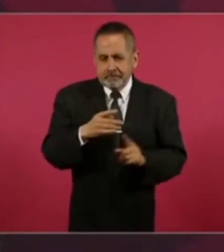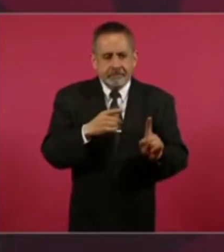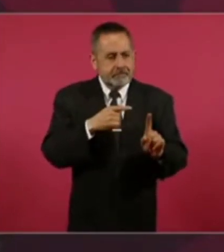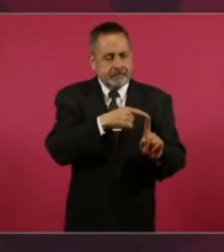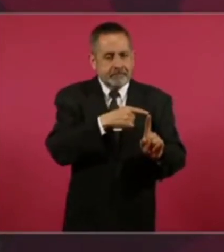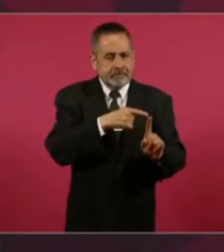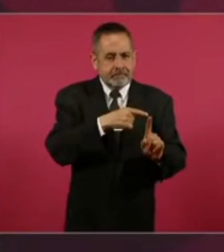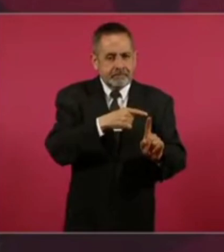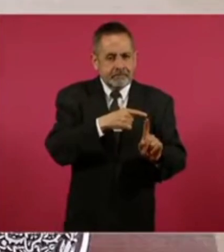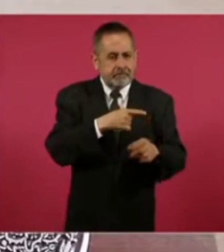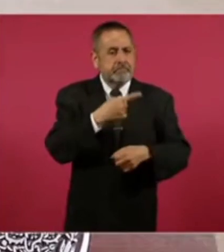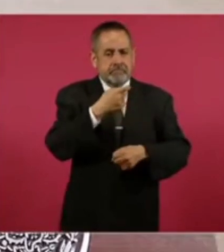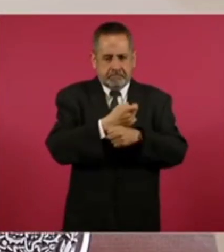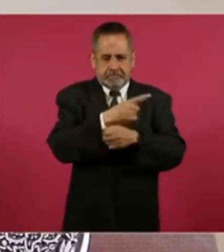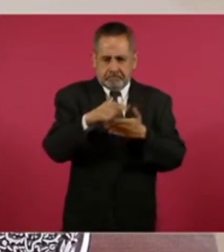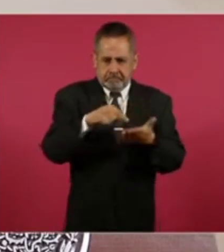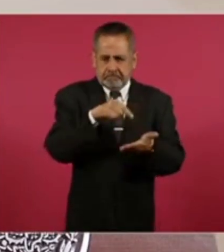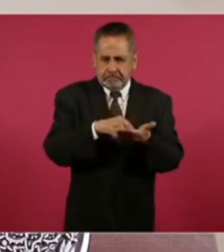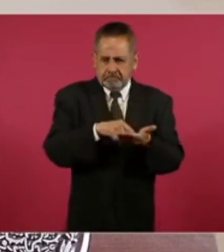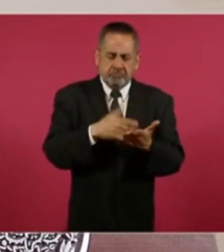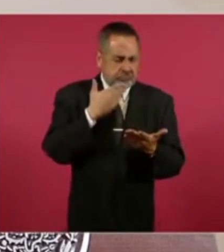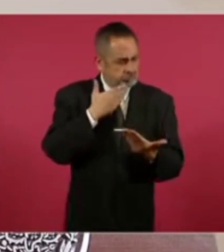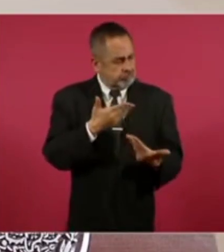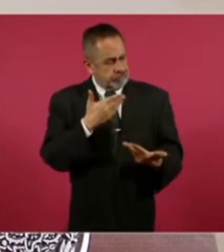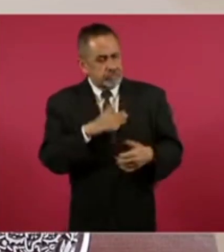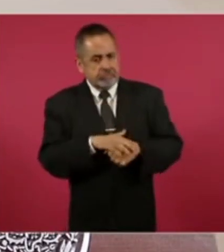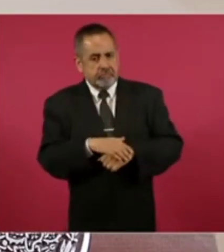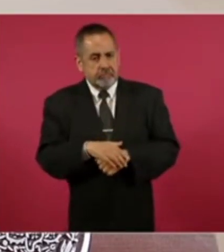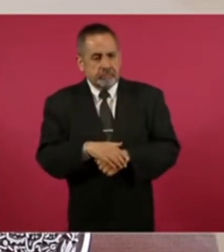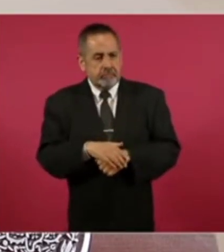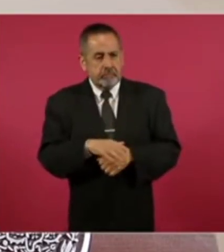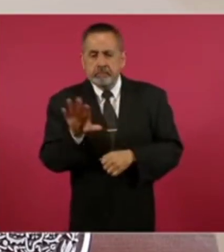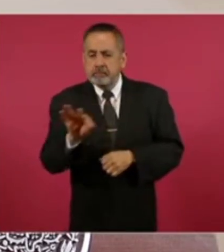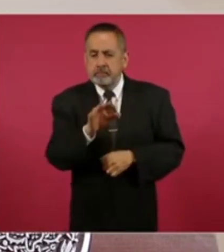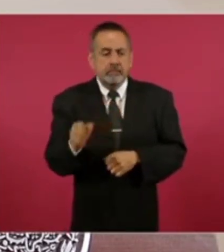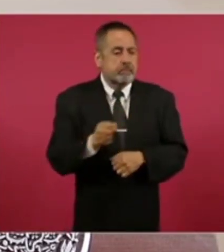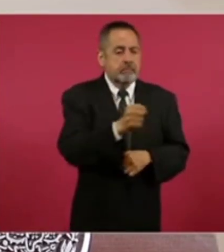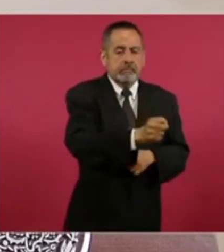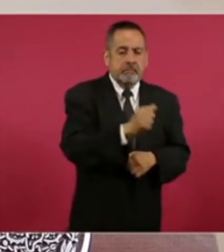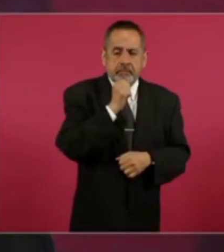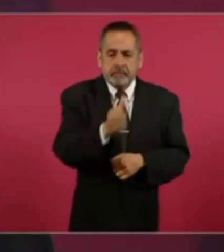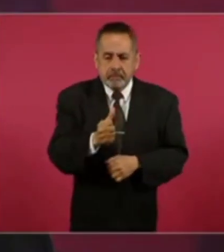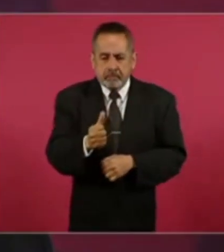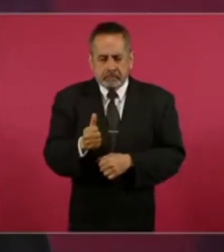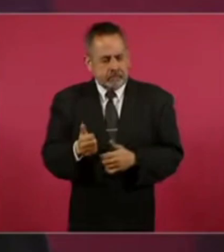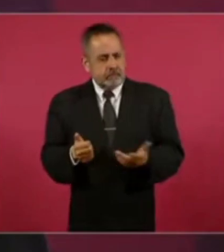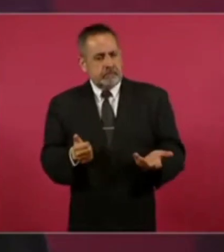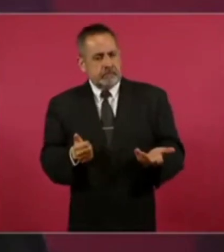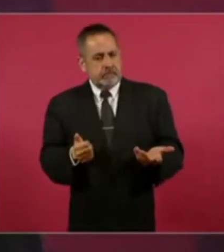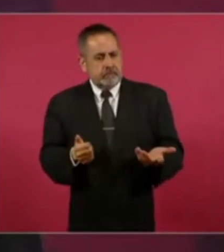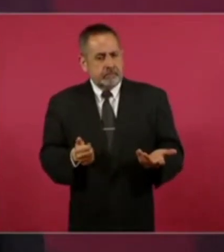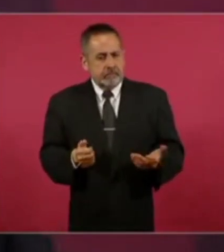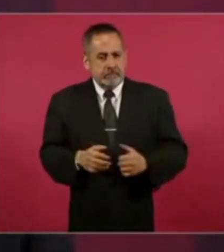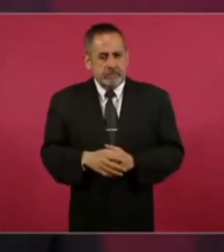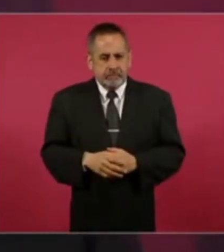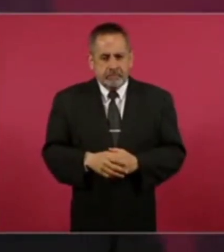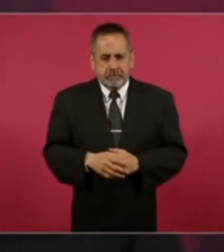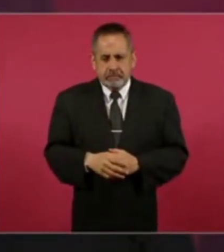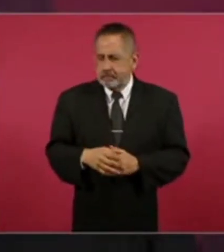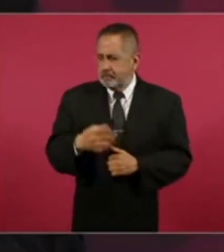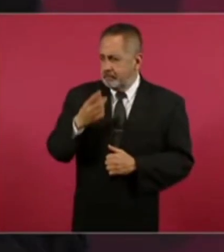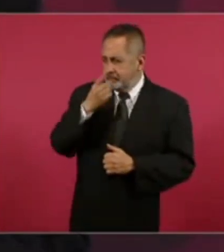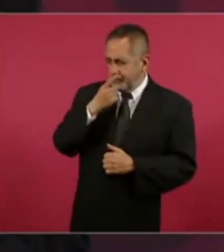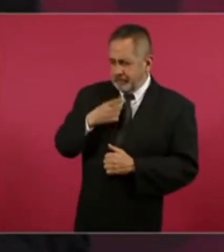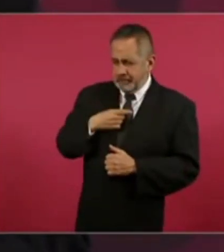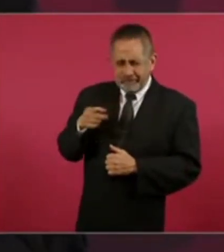y había sacado también primer lugar y no había salido, como me dijo un campesino cuando